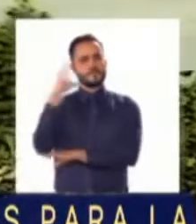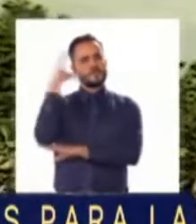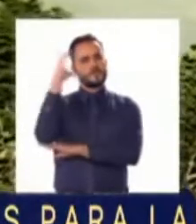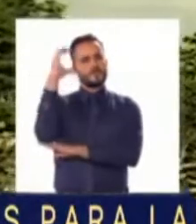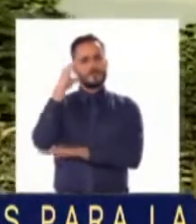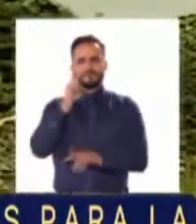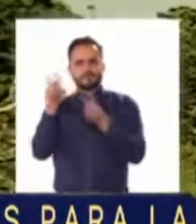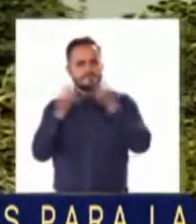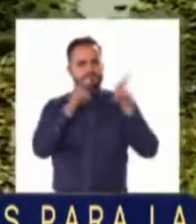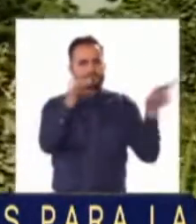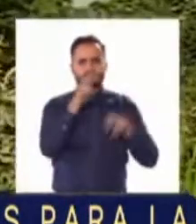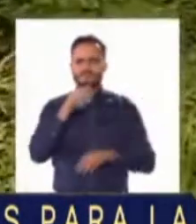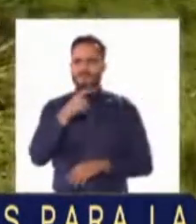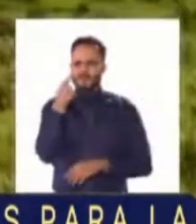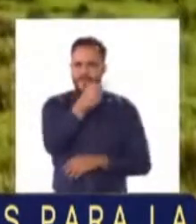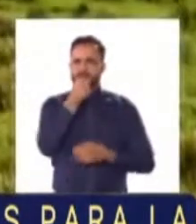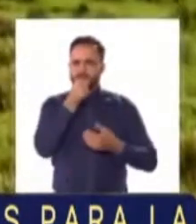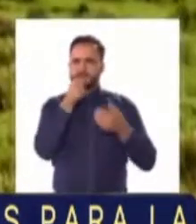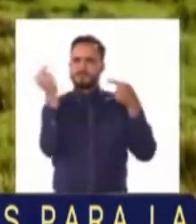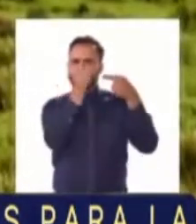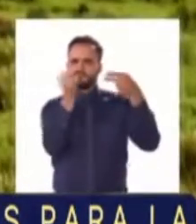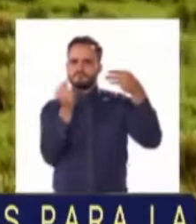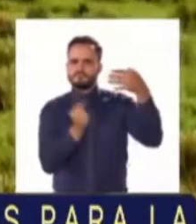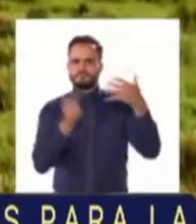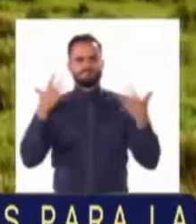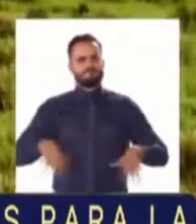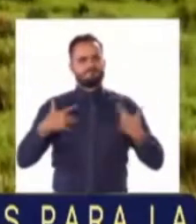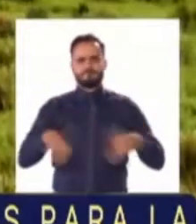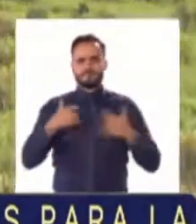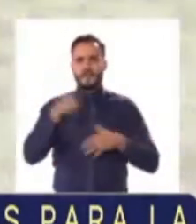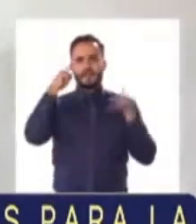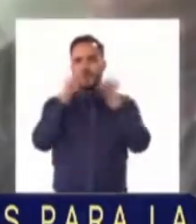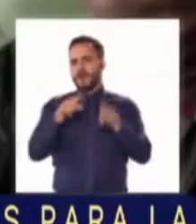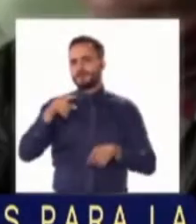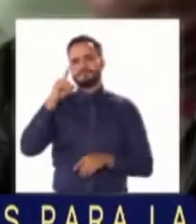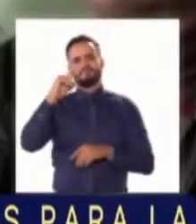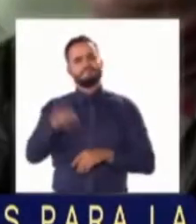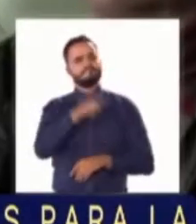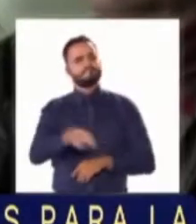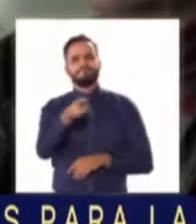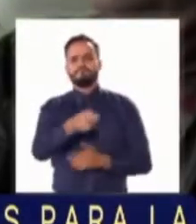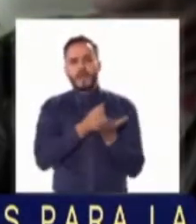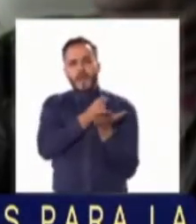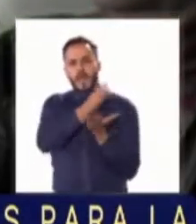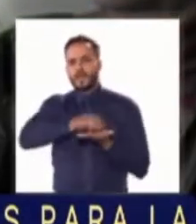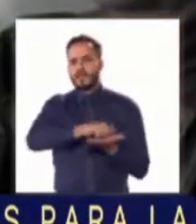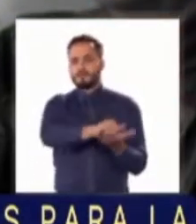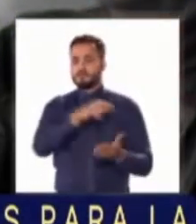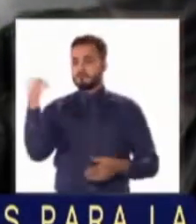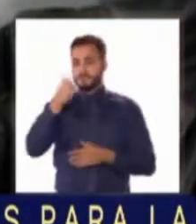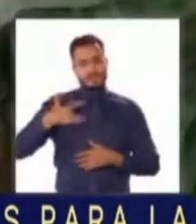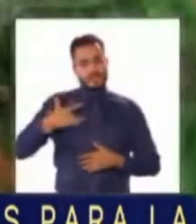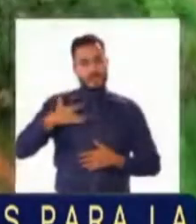torno a las garantías de no repetición. Durante ese año, se desarrolló un ciclo de 6 diálogos denominados